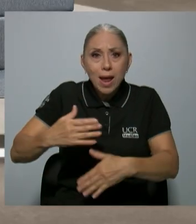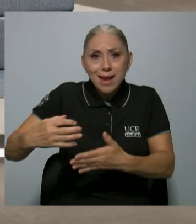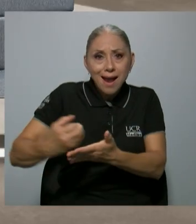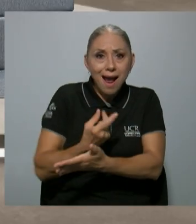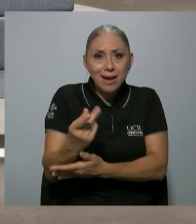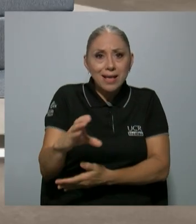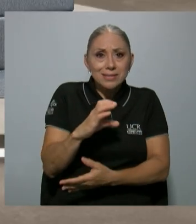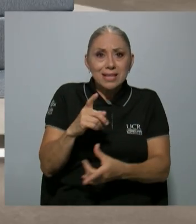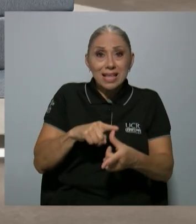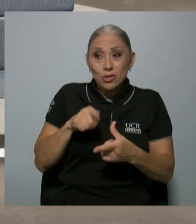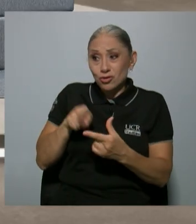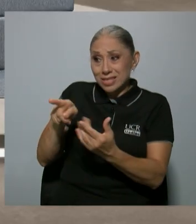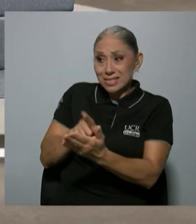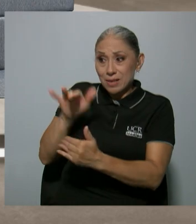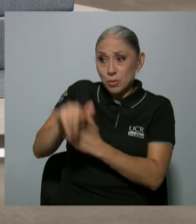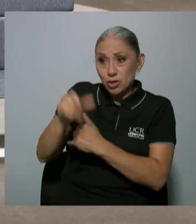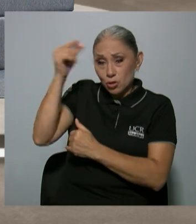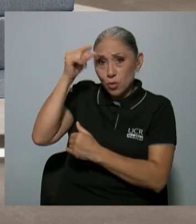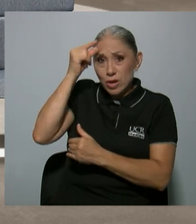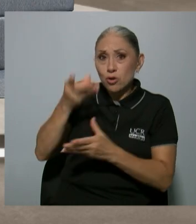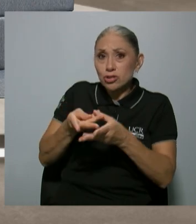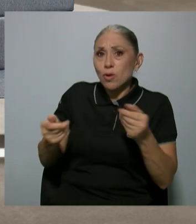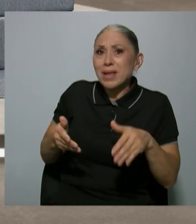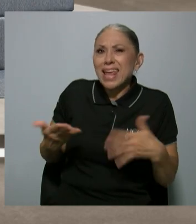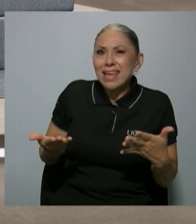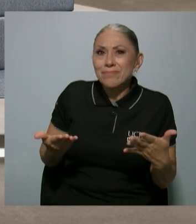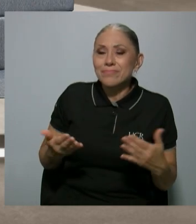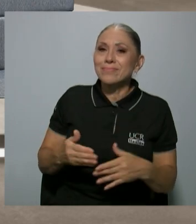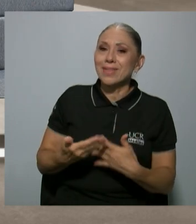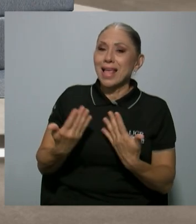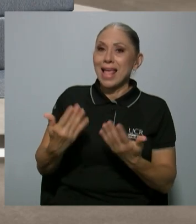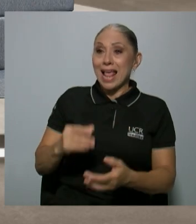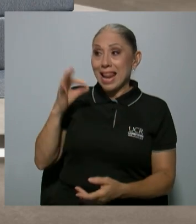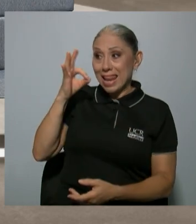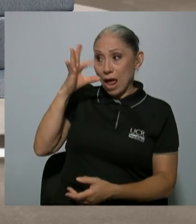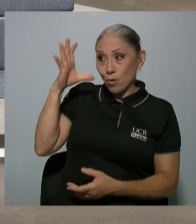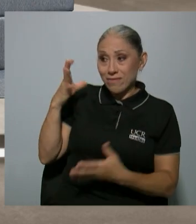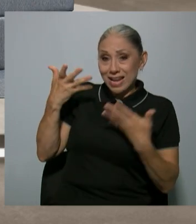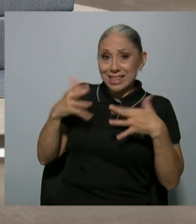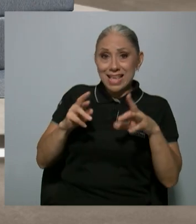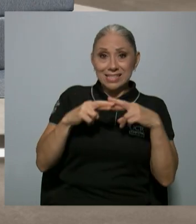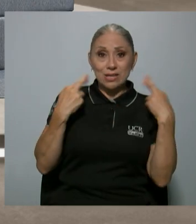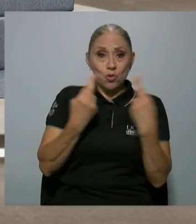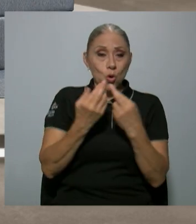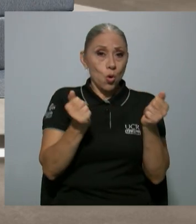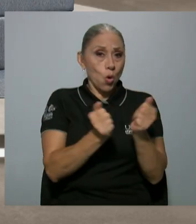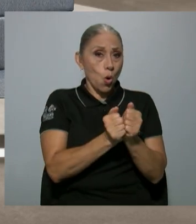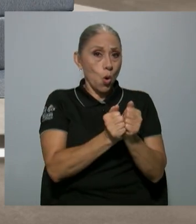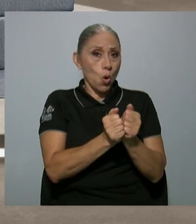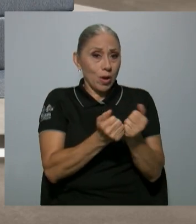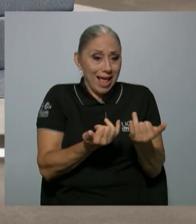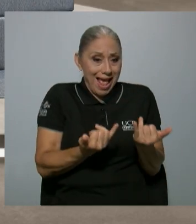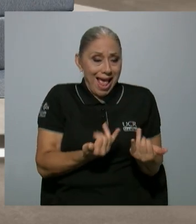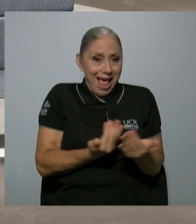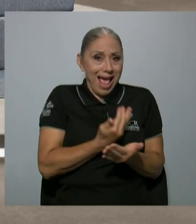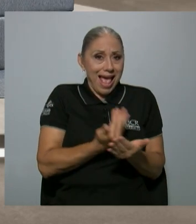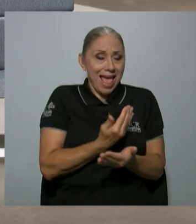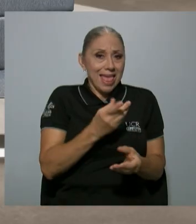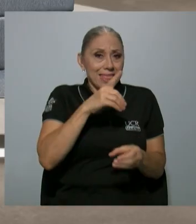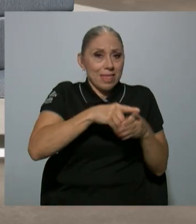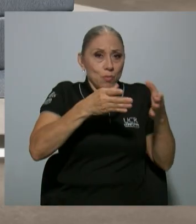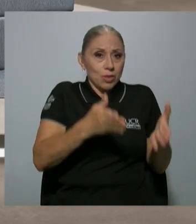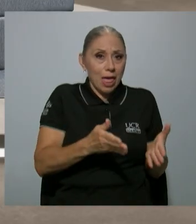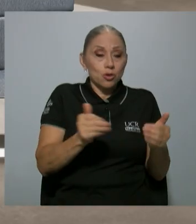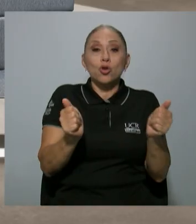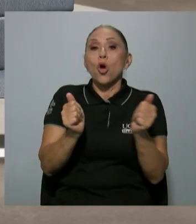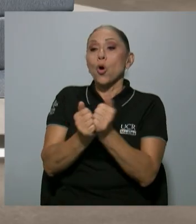lo que resuelve ese proyecto. Laura Fernández precisamente se reunió con los diputados ya salientes, con la actual fracción del FA,